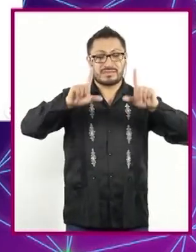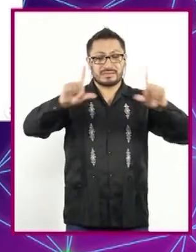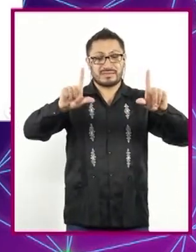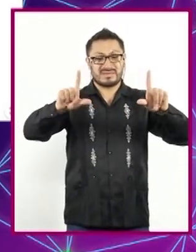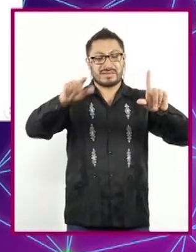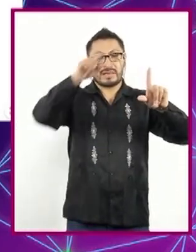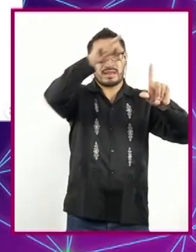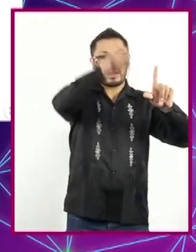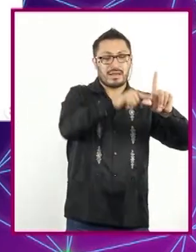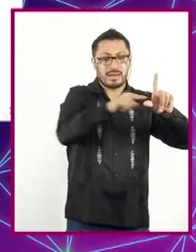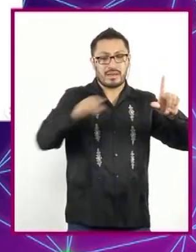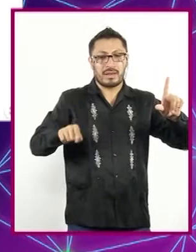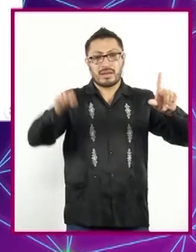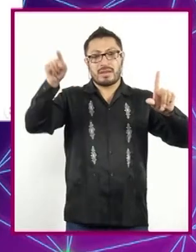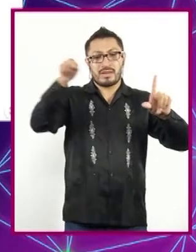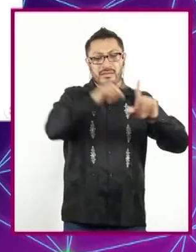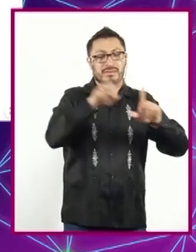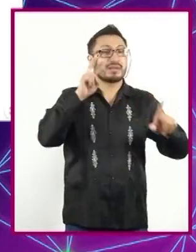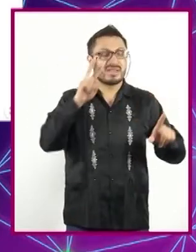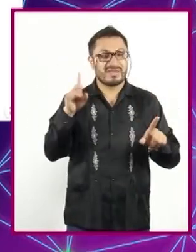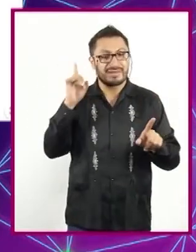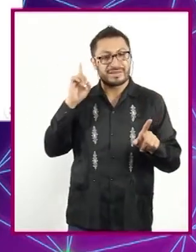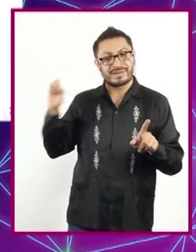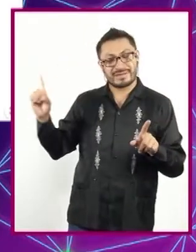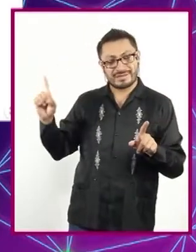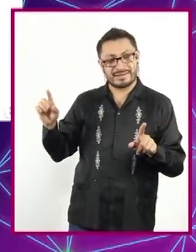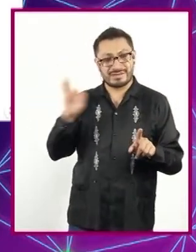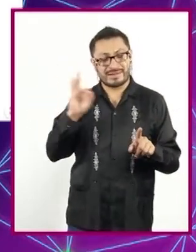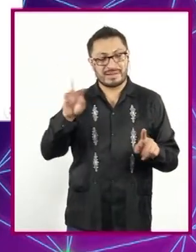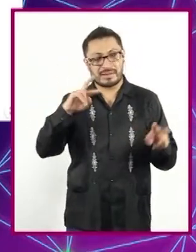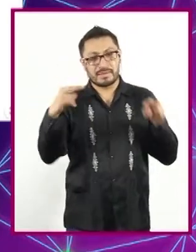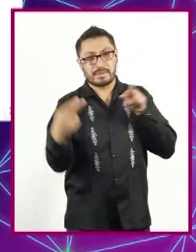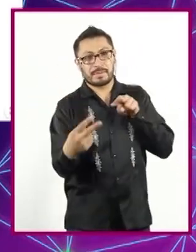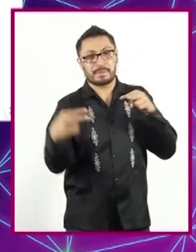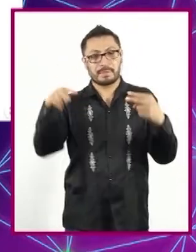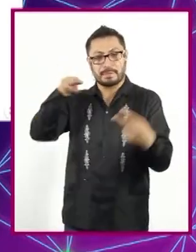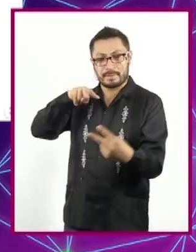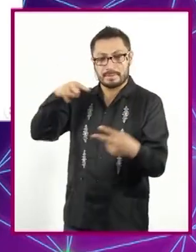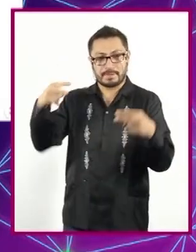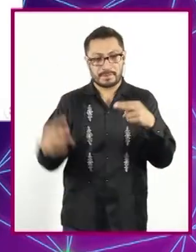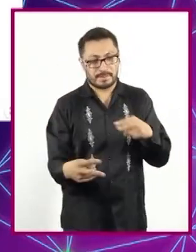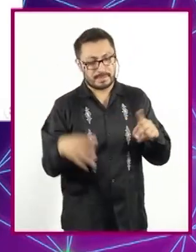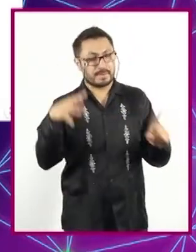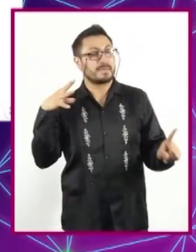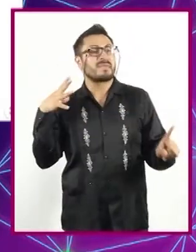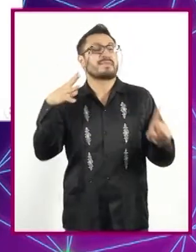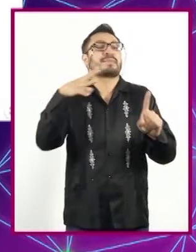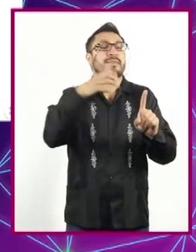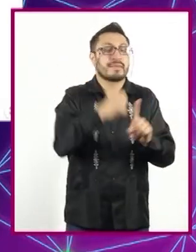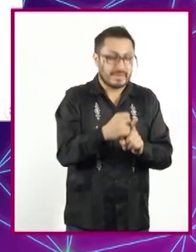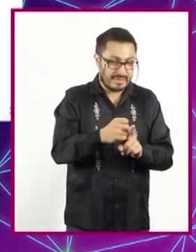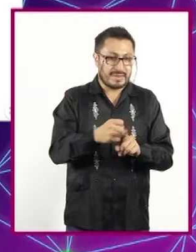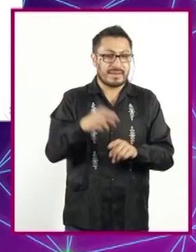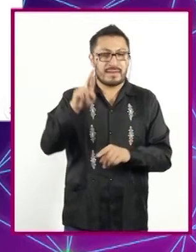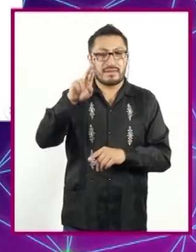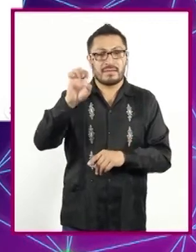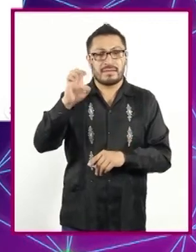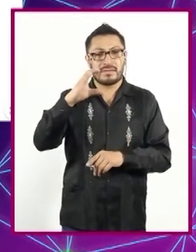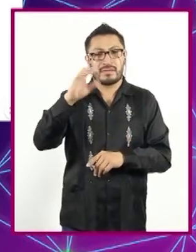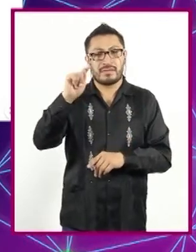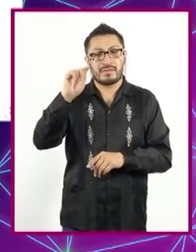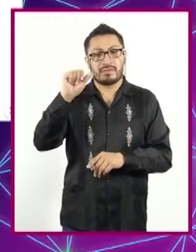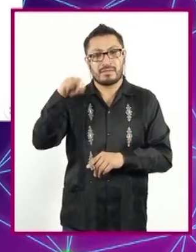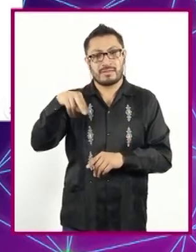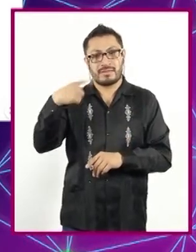vista del lado derecho. Si se gira la vista en 3 dimensiones, se logra encontrar el rectángulo al interior